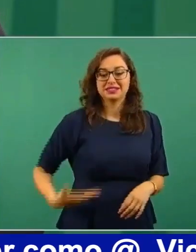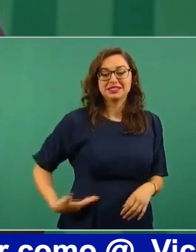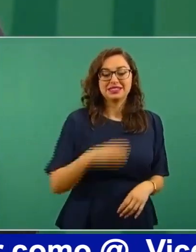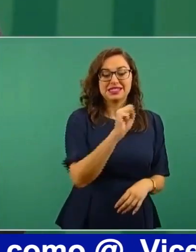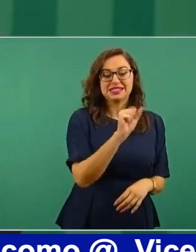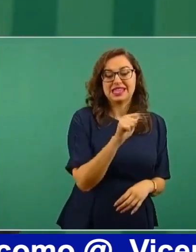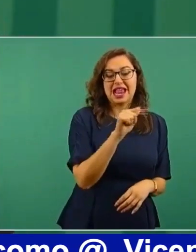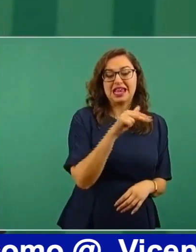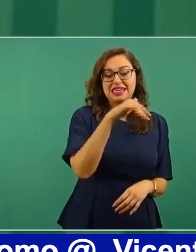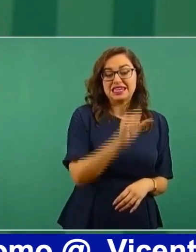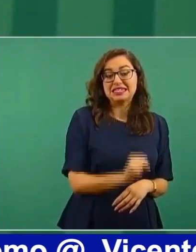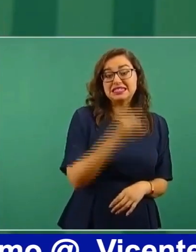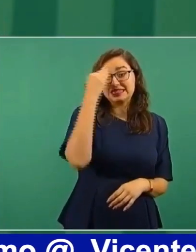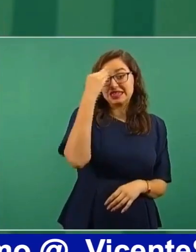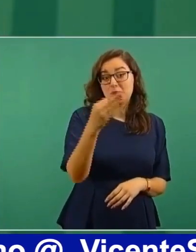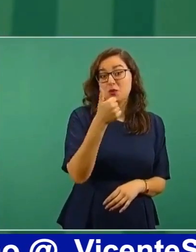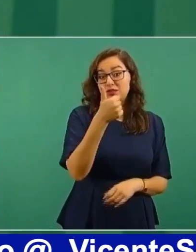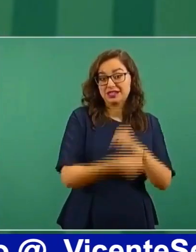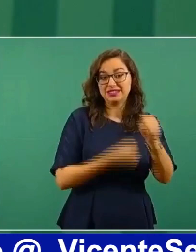se llevó a cabo